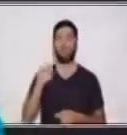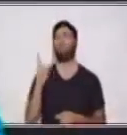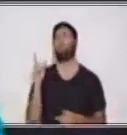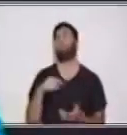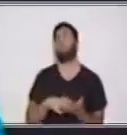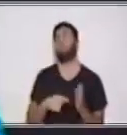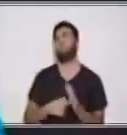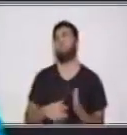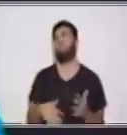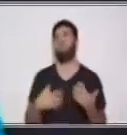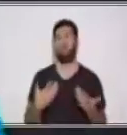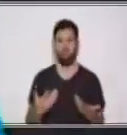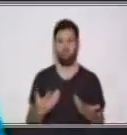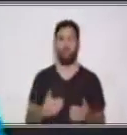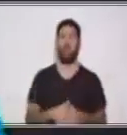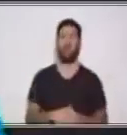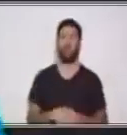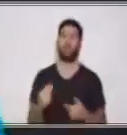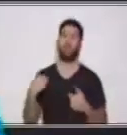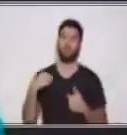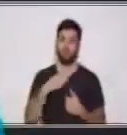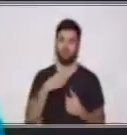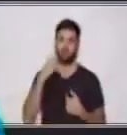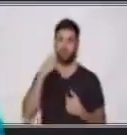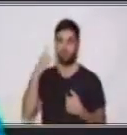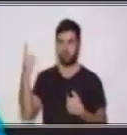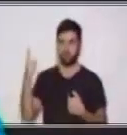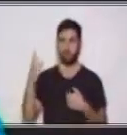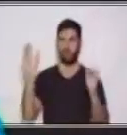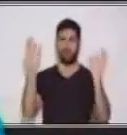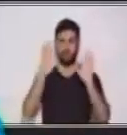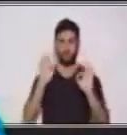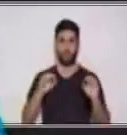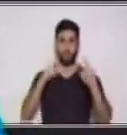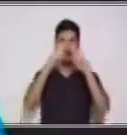hacer el dibujo del triángulo rectángulo.